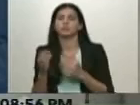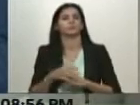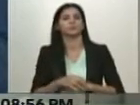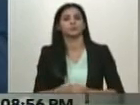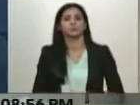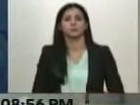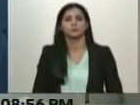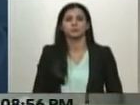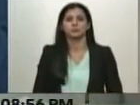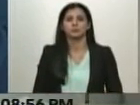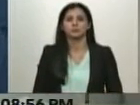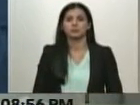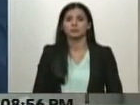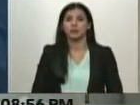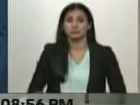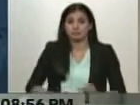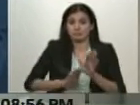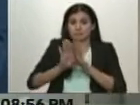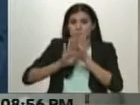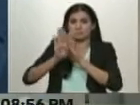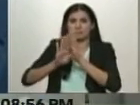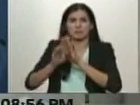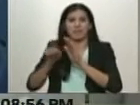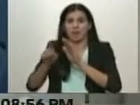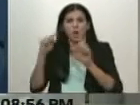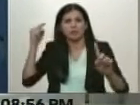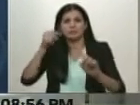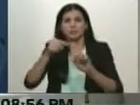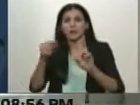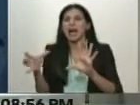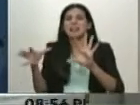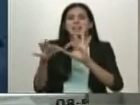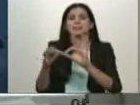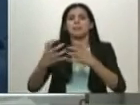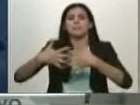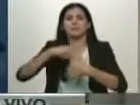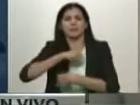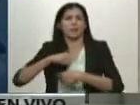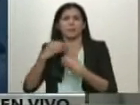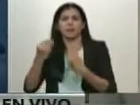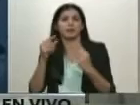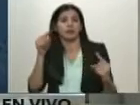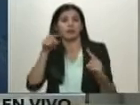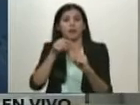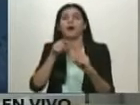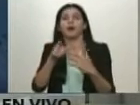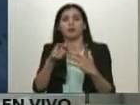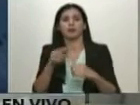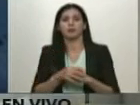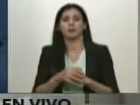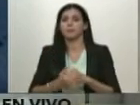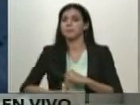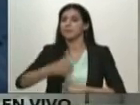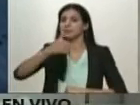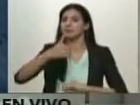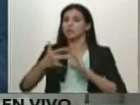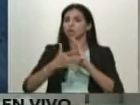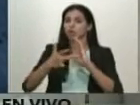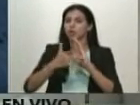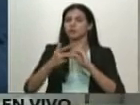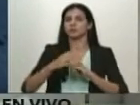servicios, para desarrollar la fuerza productiva en toda su capacidad